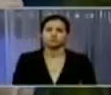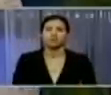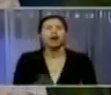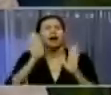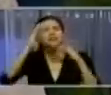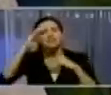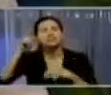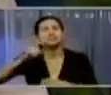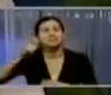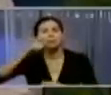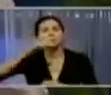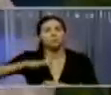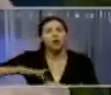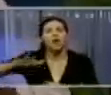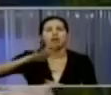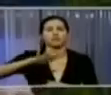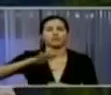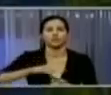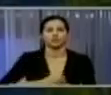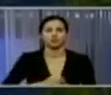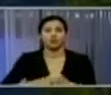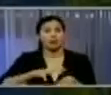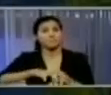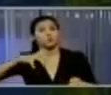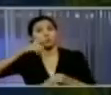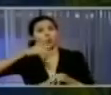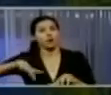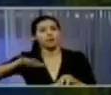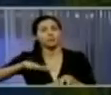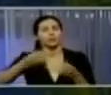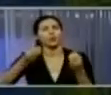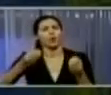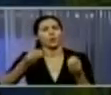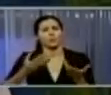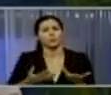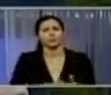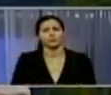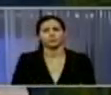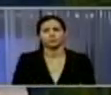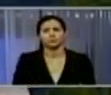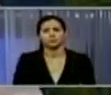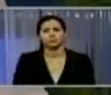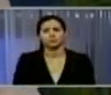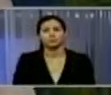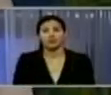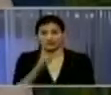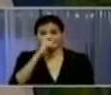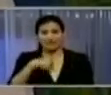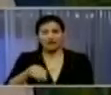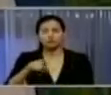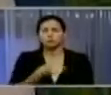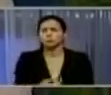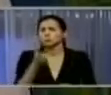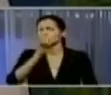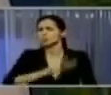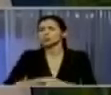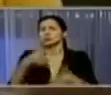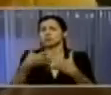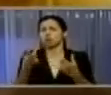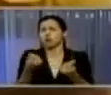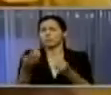las necesidades de las grandes mayorías. Y además un año donde se ha recrudecido la guerra económica